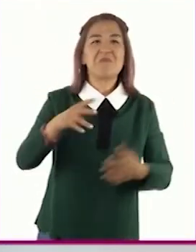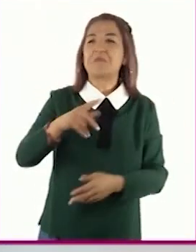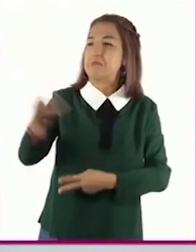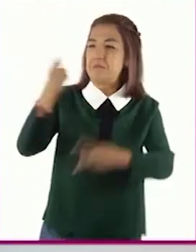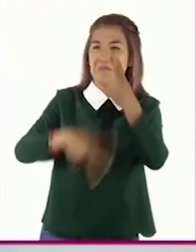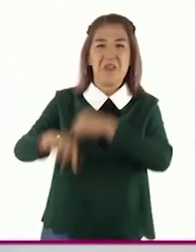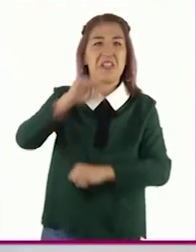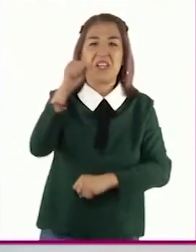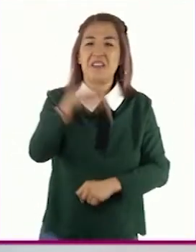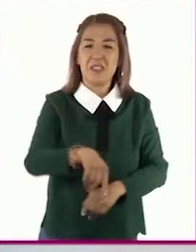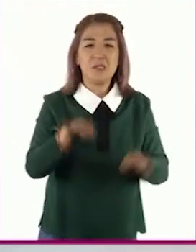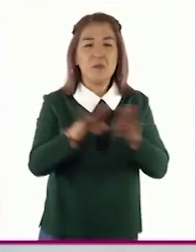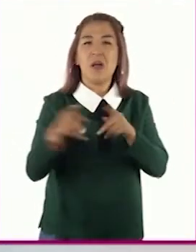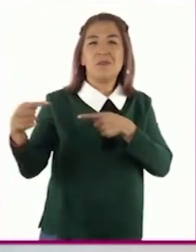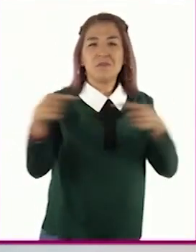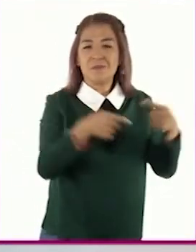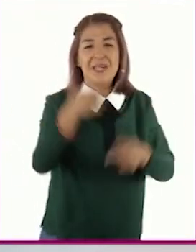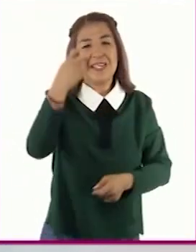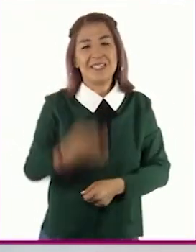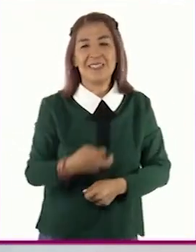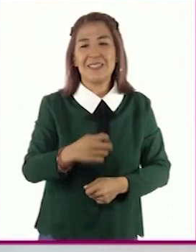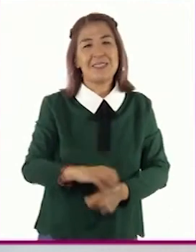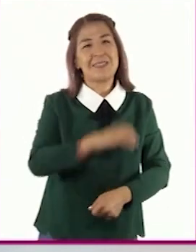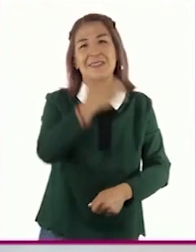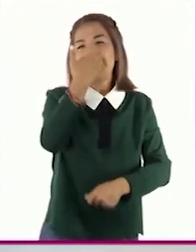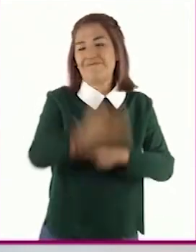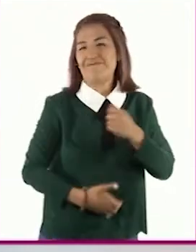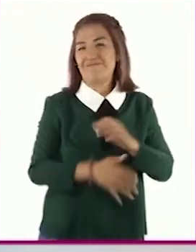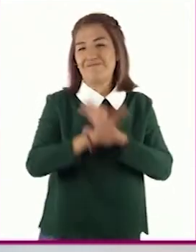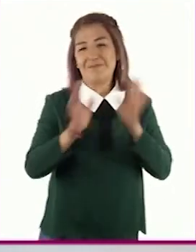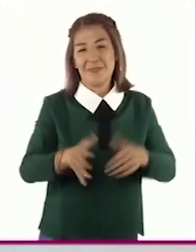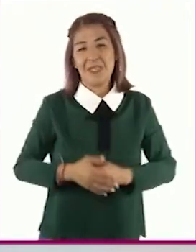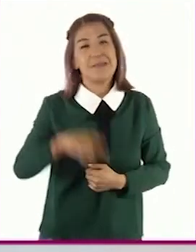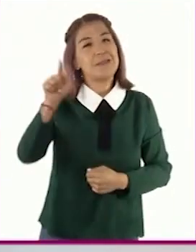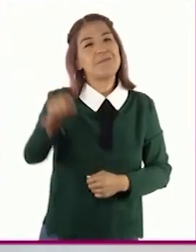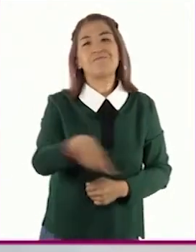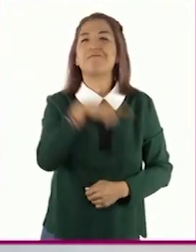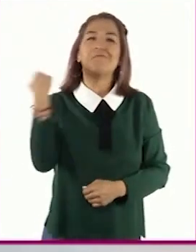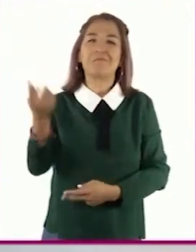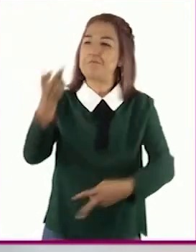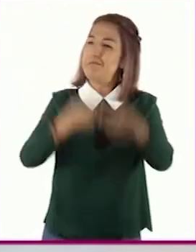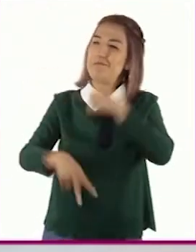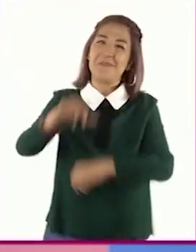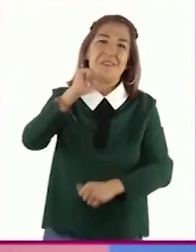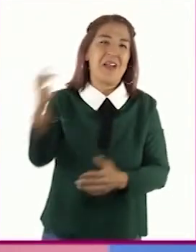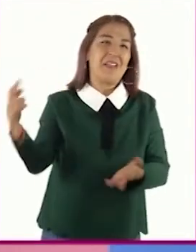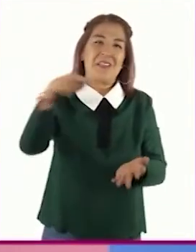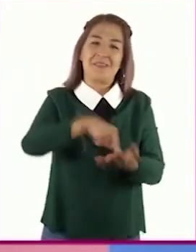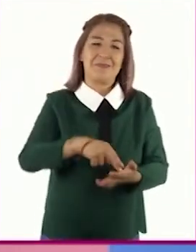villanos al duelo. Daremos por concluido este capítulo. Perdieron por no presentarse.